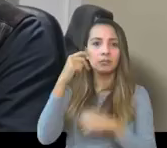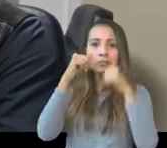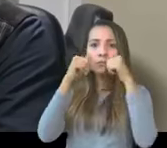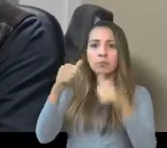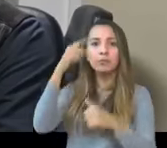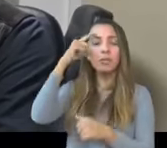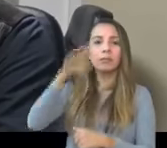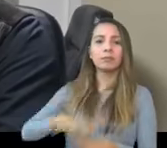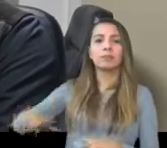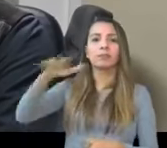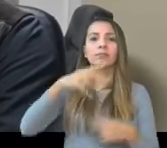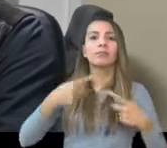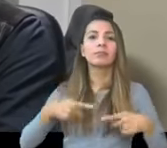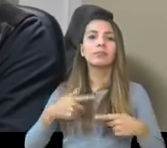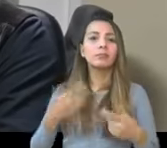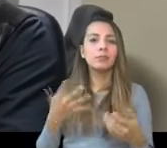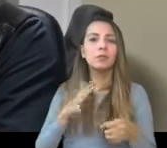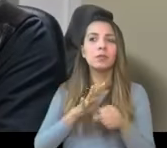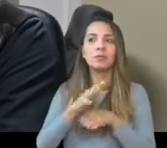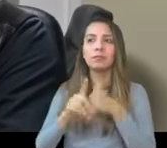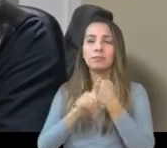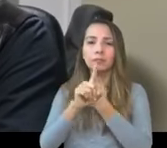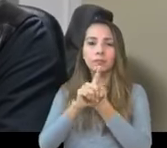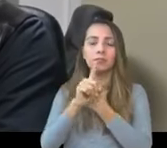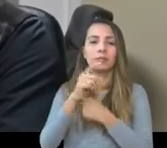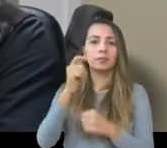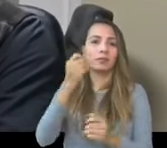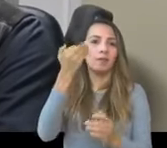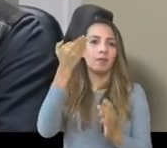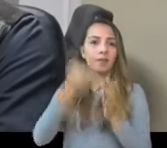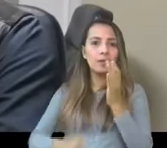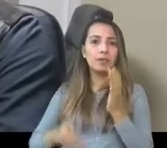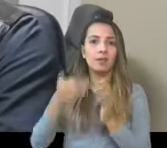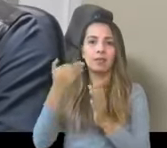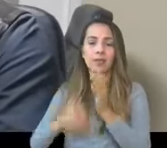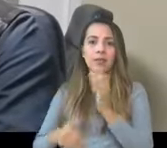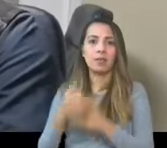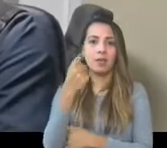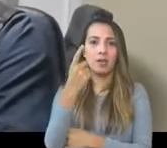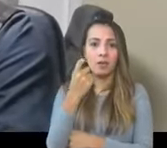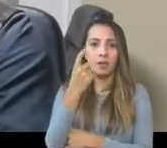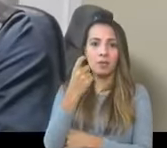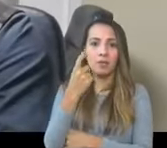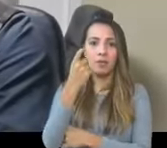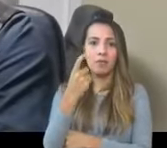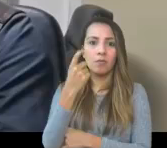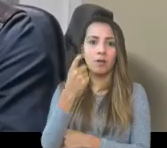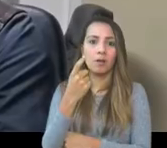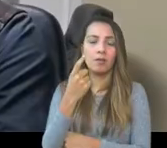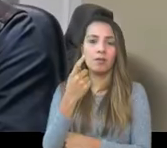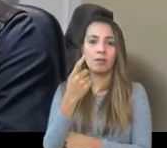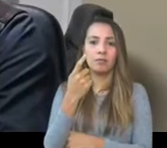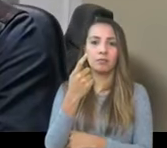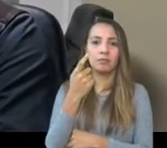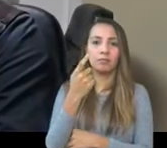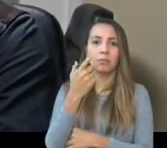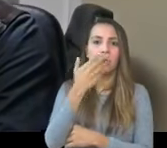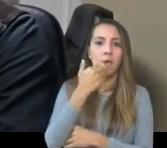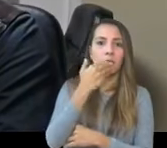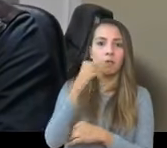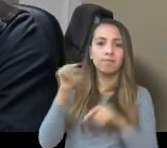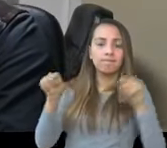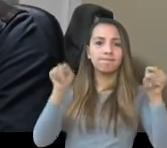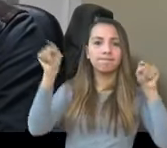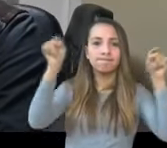lo es la falta del suministro y del abasto del servicio de agua